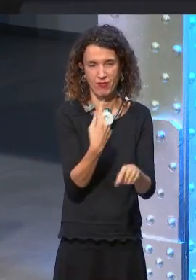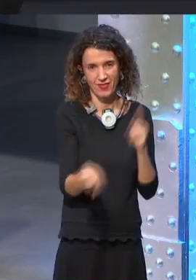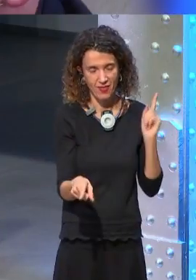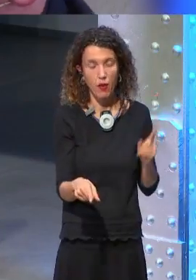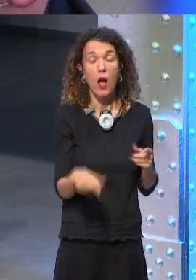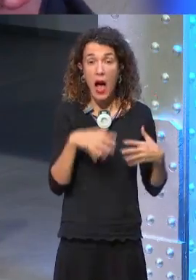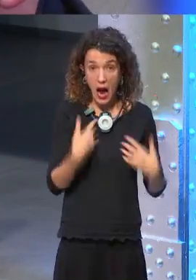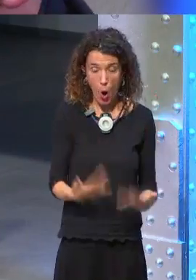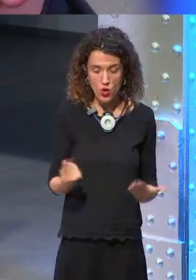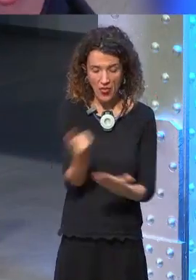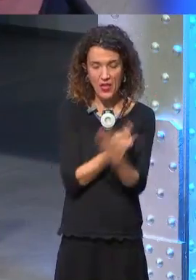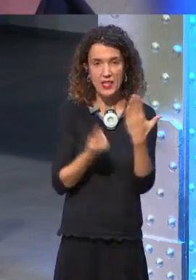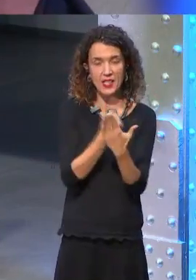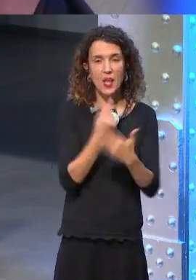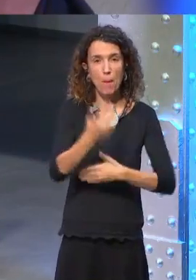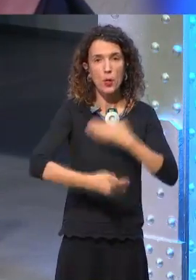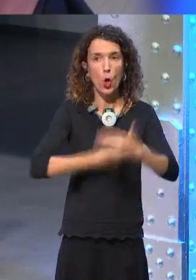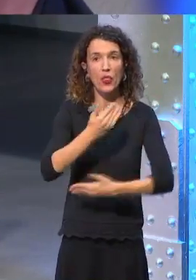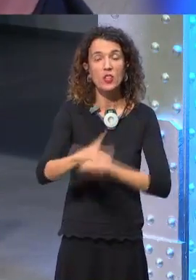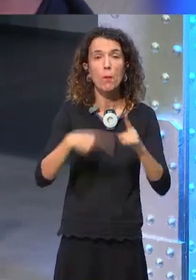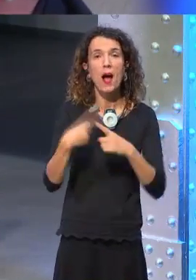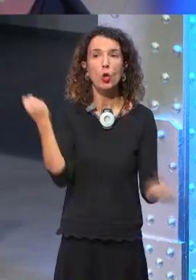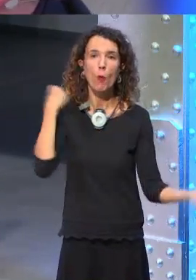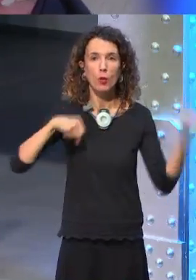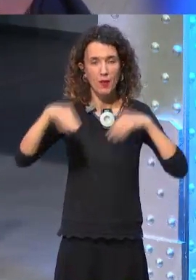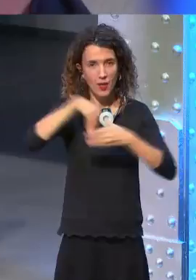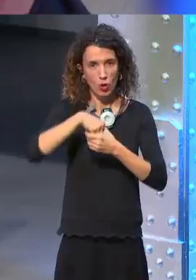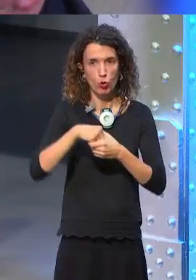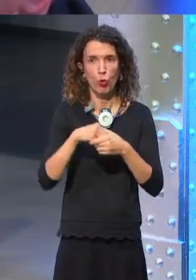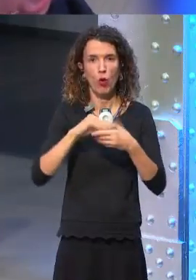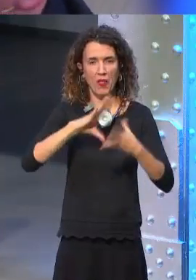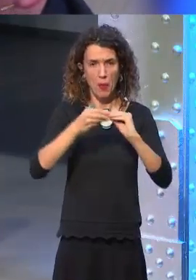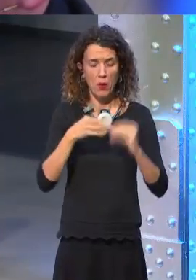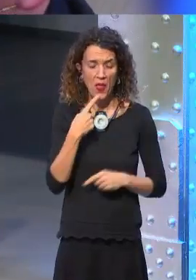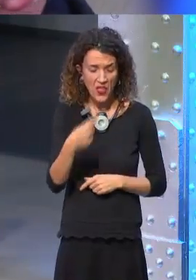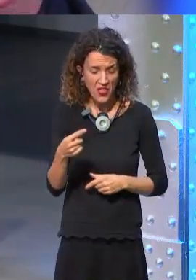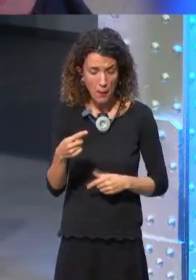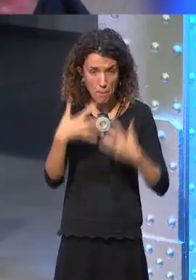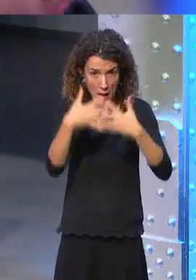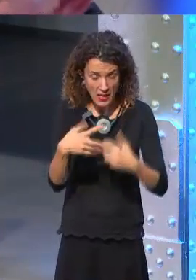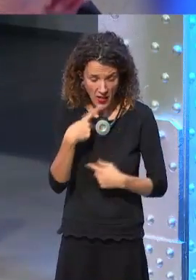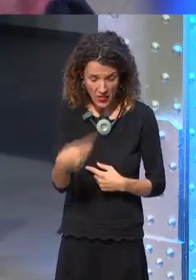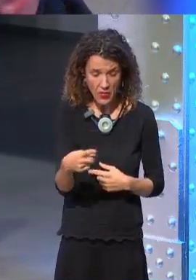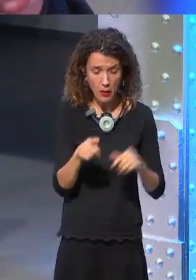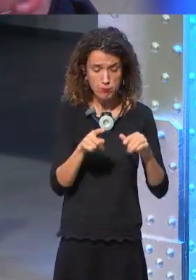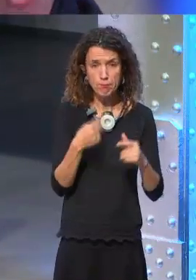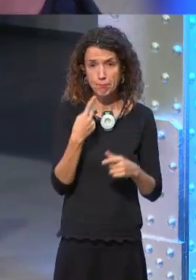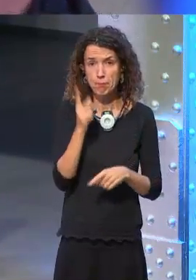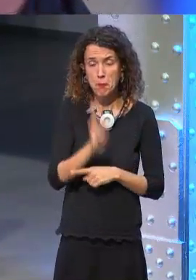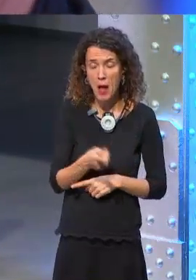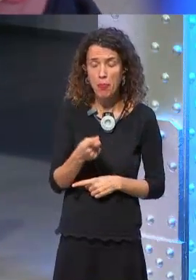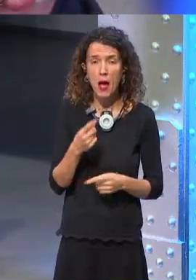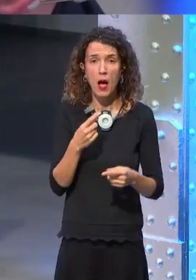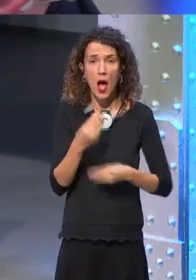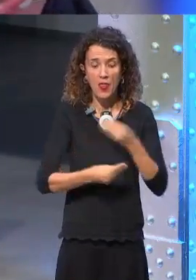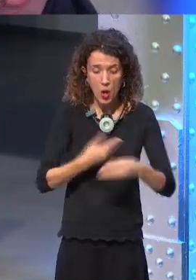en cuanto a que ahora se diseñan procesos y comportamientos. Le dices a la máquina qué hacer, cuándo